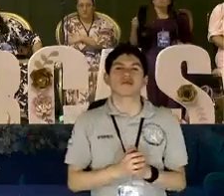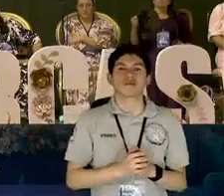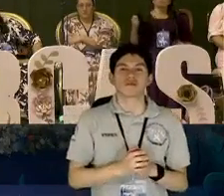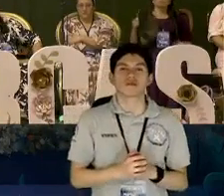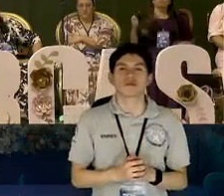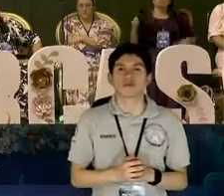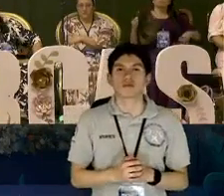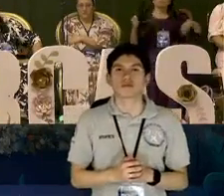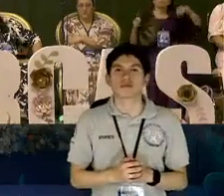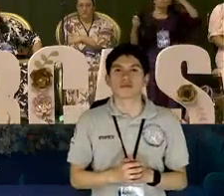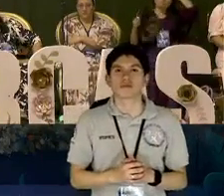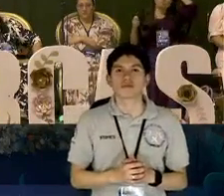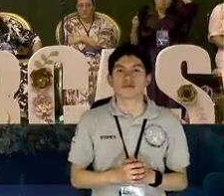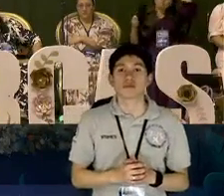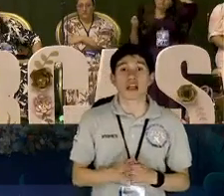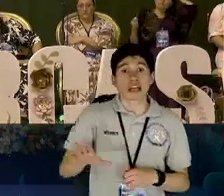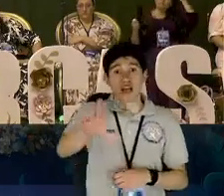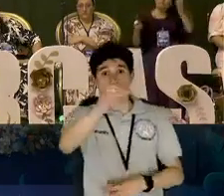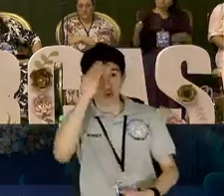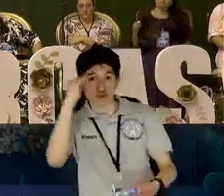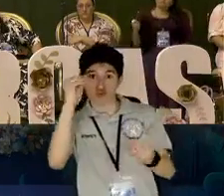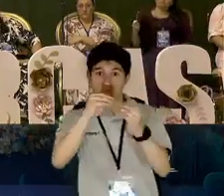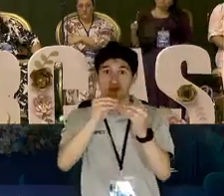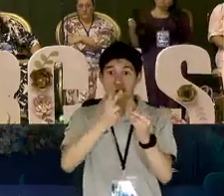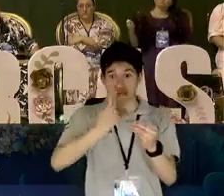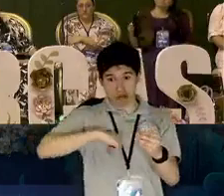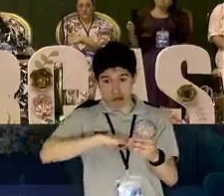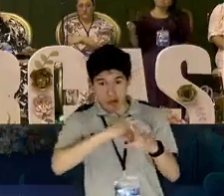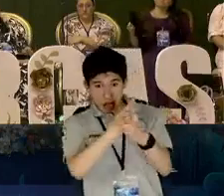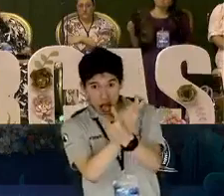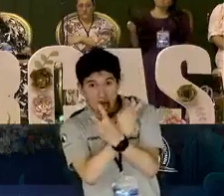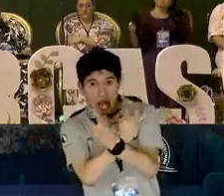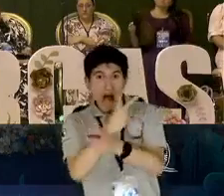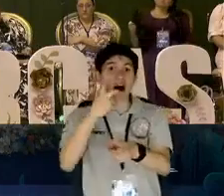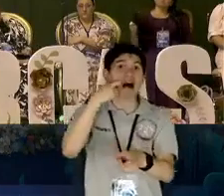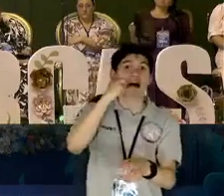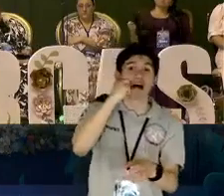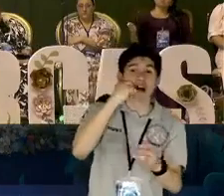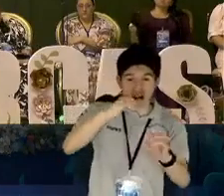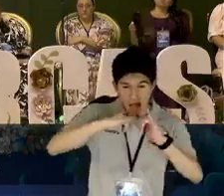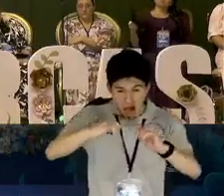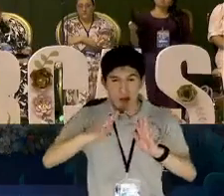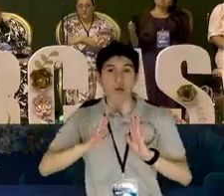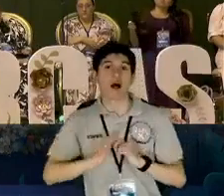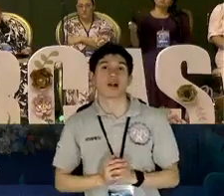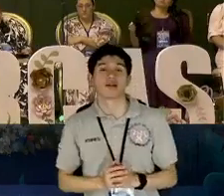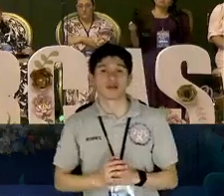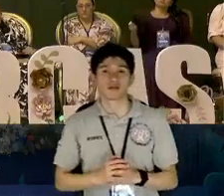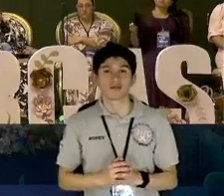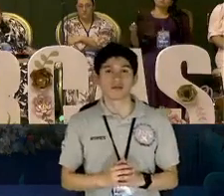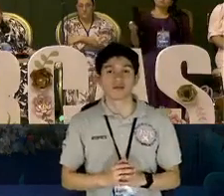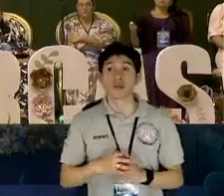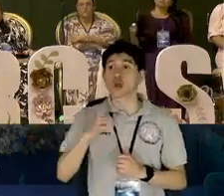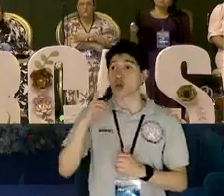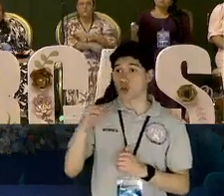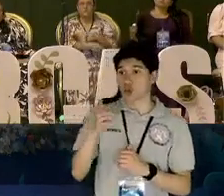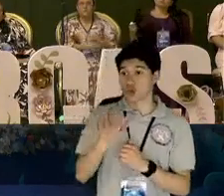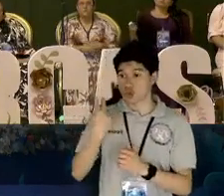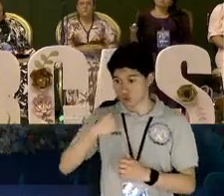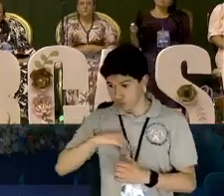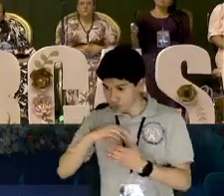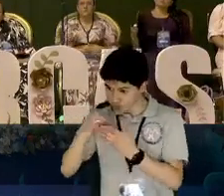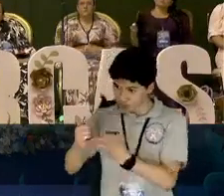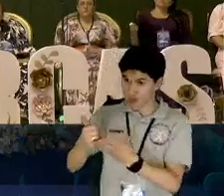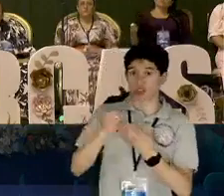aquí, hueso tuyo, carne tuya somos. Y aún antes de ahora, cuando Saúl reinaba entre nosotros, eras tú quien sacabas a Israel